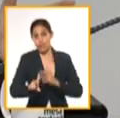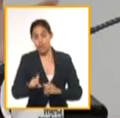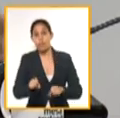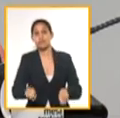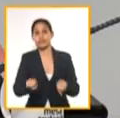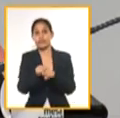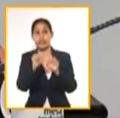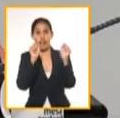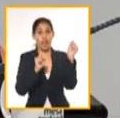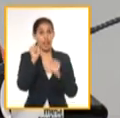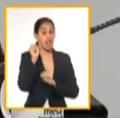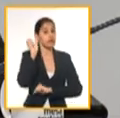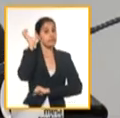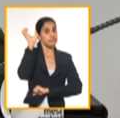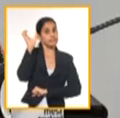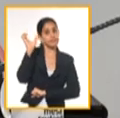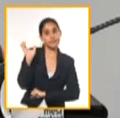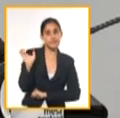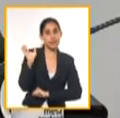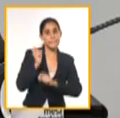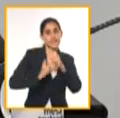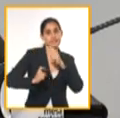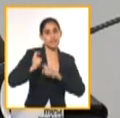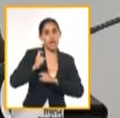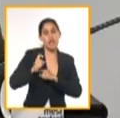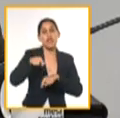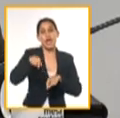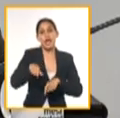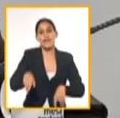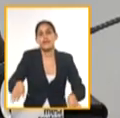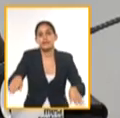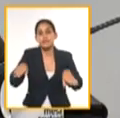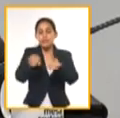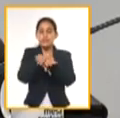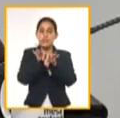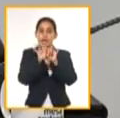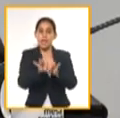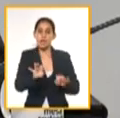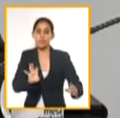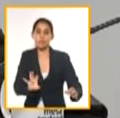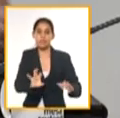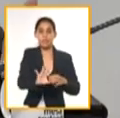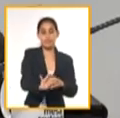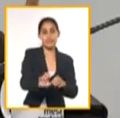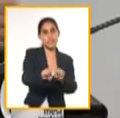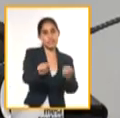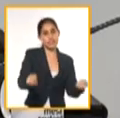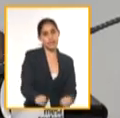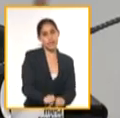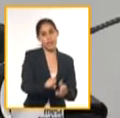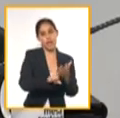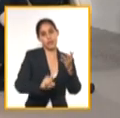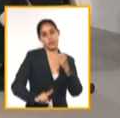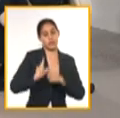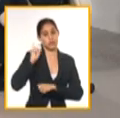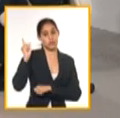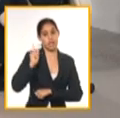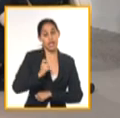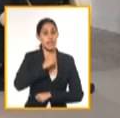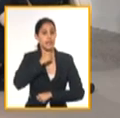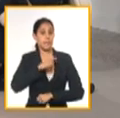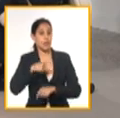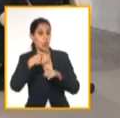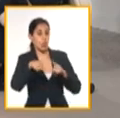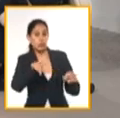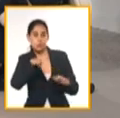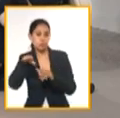vital para el sistema eléctrico, es la planta del equilibrio, como decíamos, en el sistema eléctrico nacional. Y muchas veces pasa, que ese es uno de los temas que a